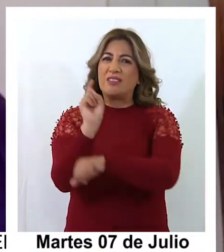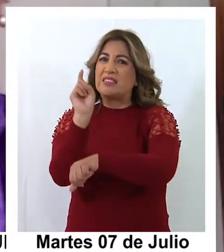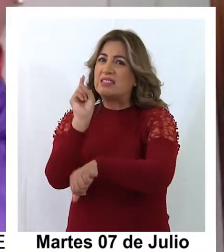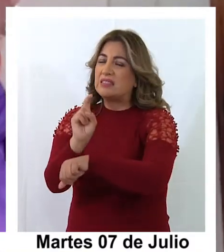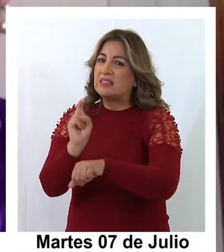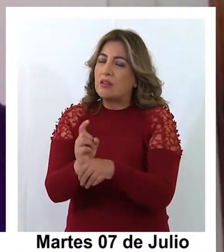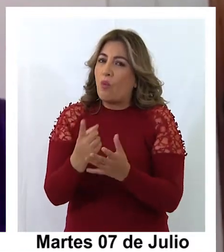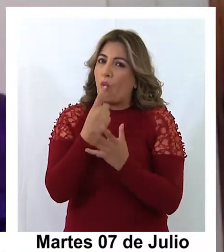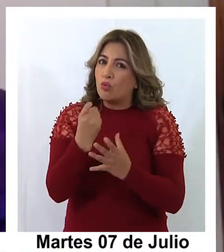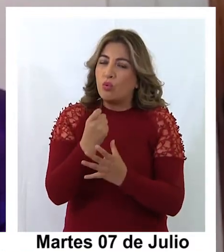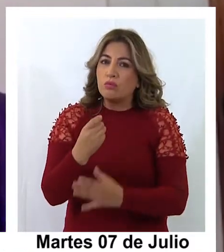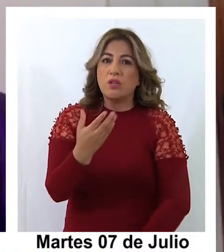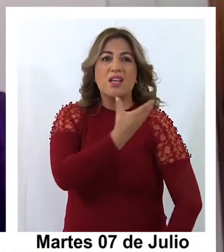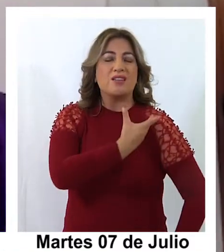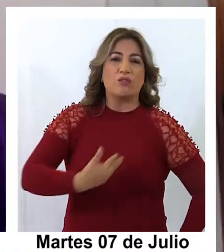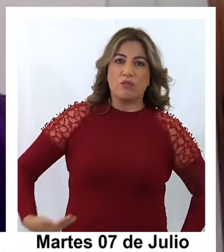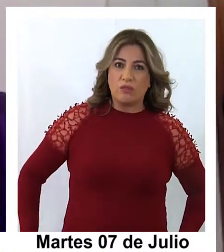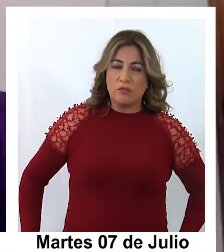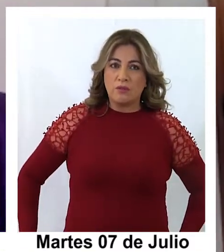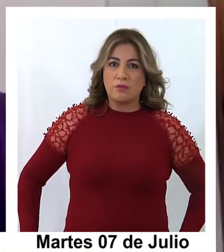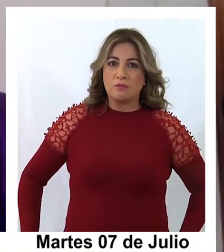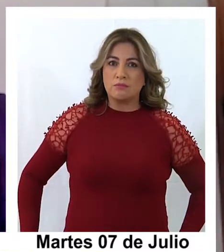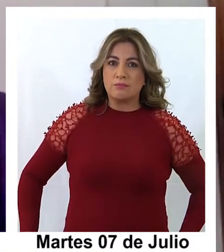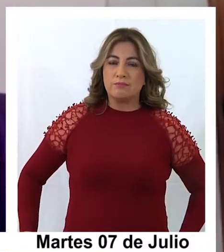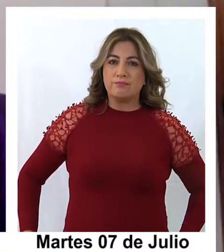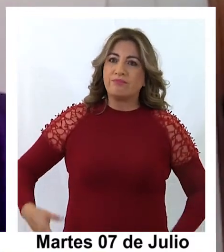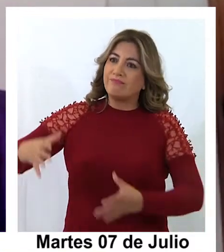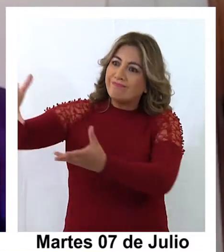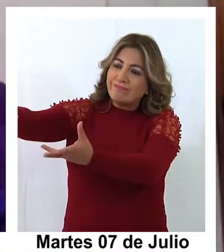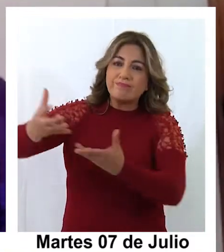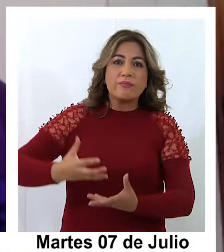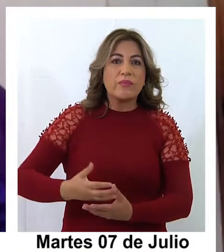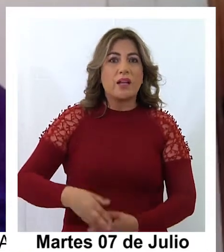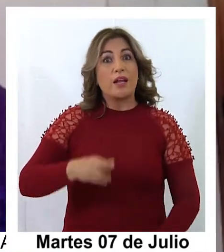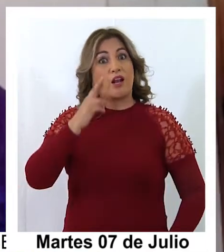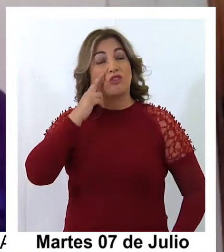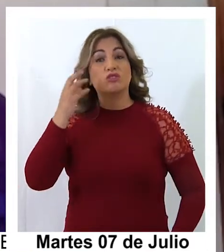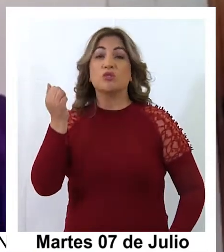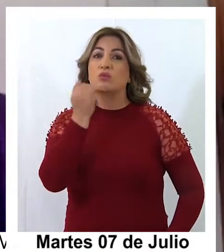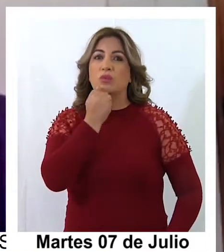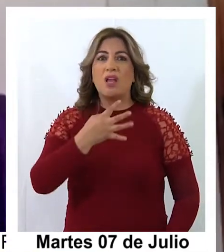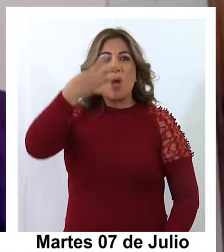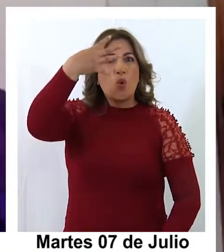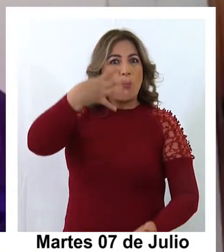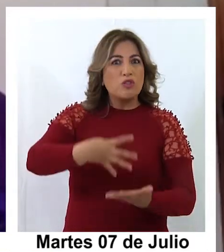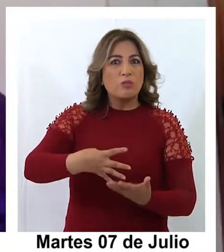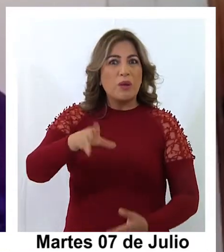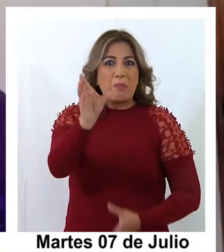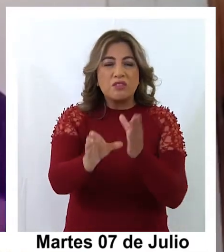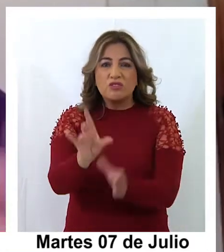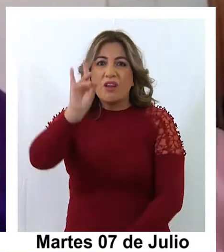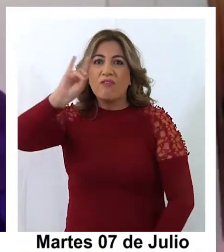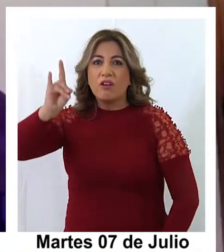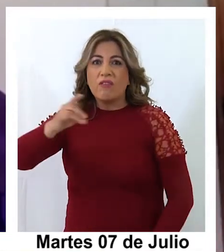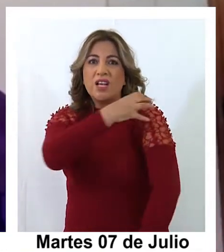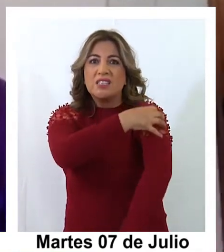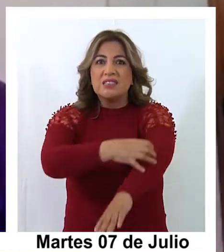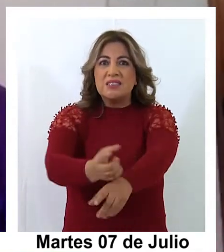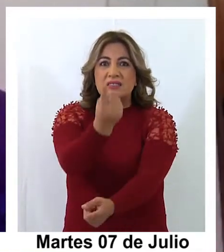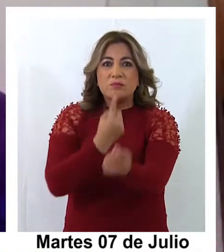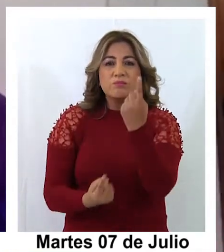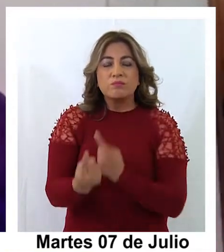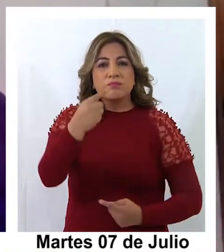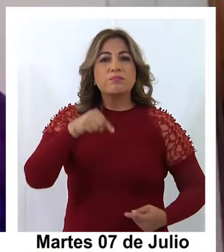duramente, y creo que el gobierno recogió el guante, reconoció el error porque no mandó. Eran 4.000 los bolivianos de todo el país